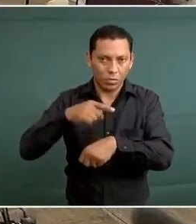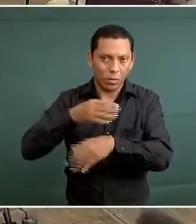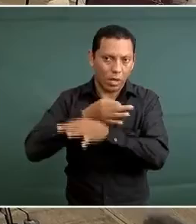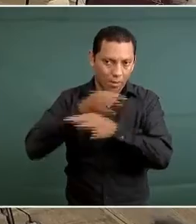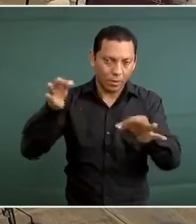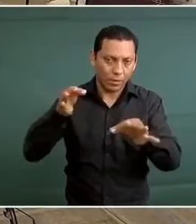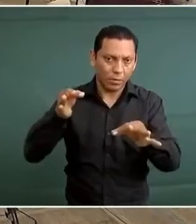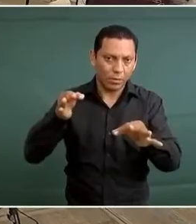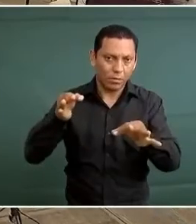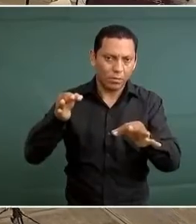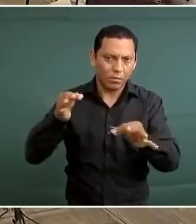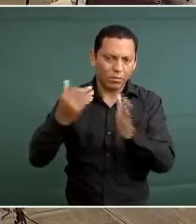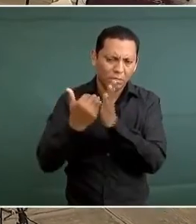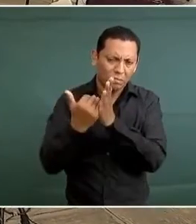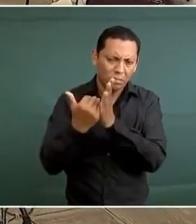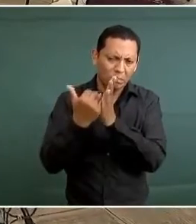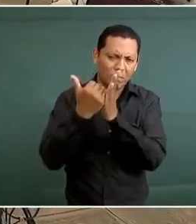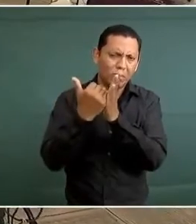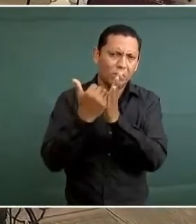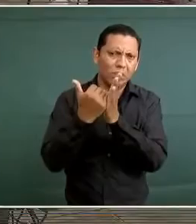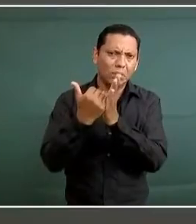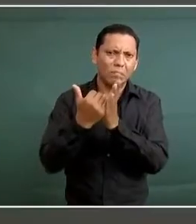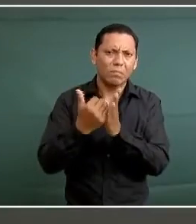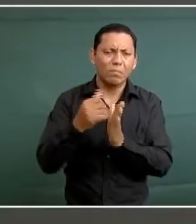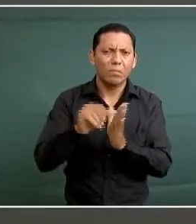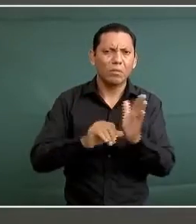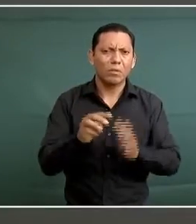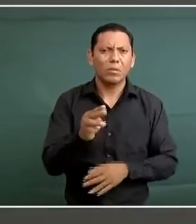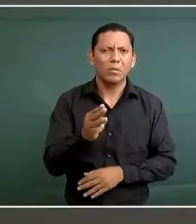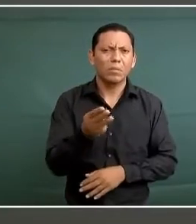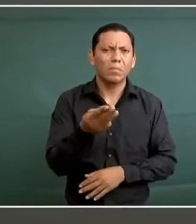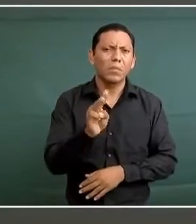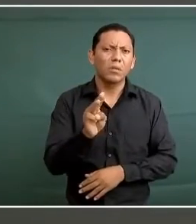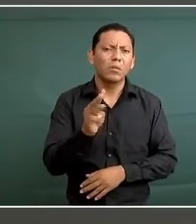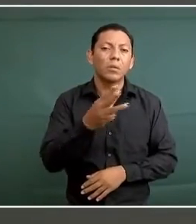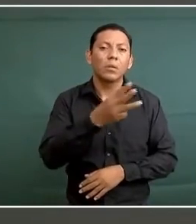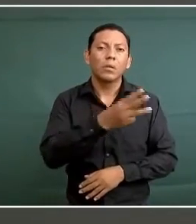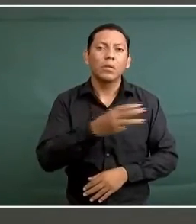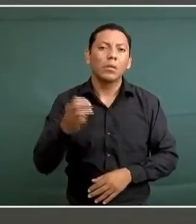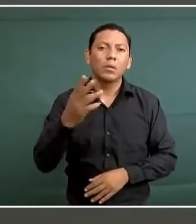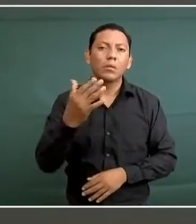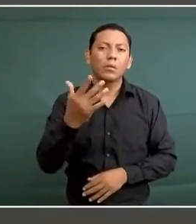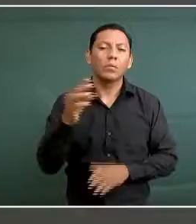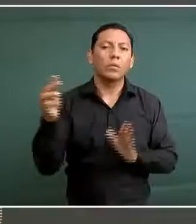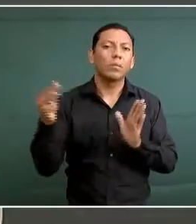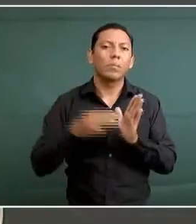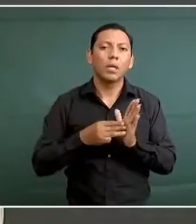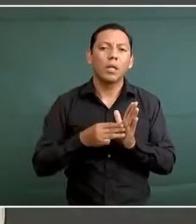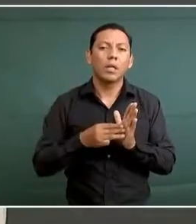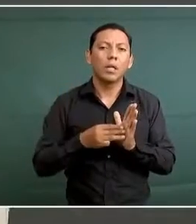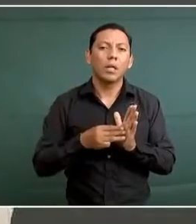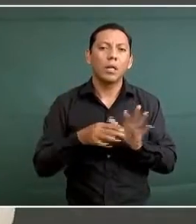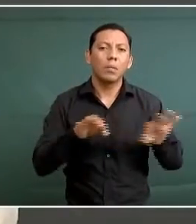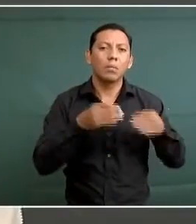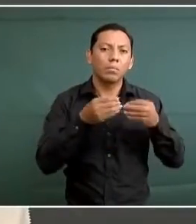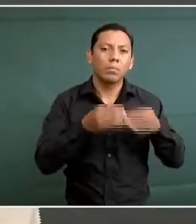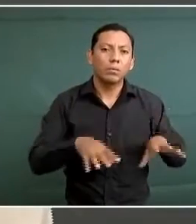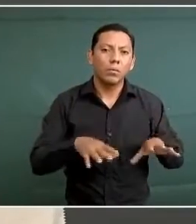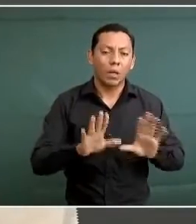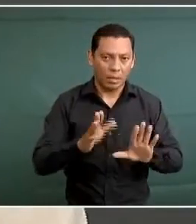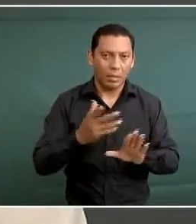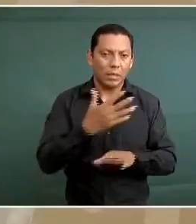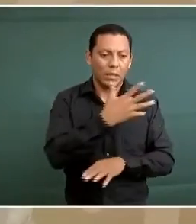no llegó en mayo a 350 mil empleos perdidos de 550